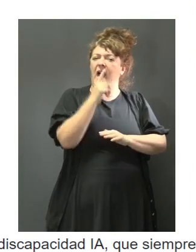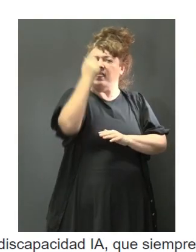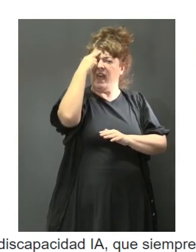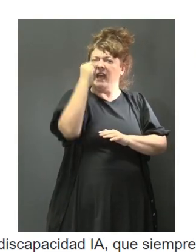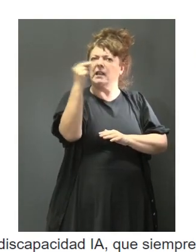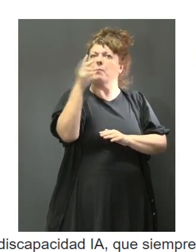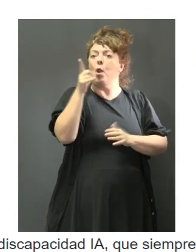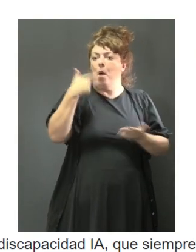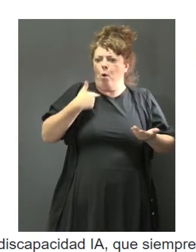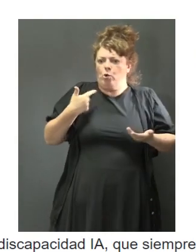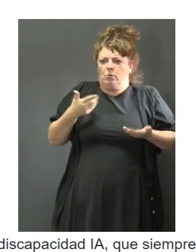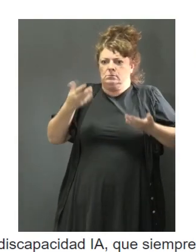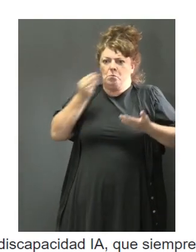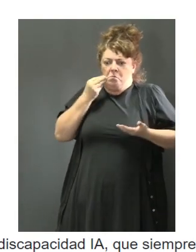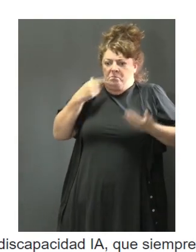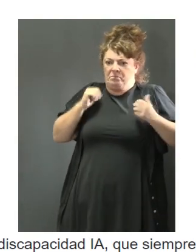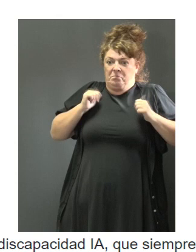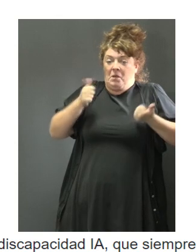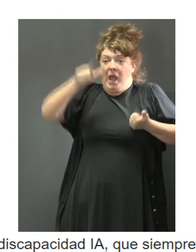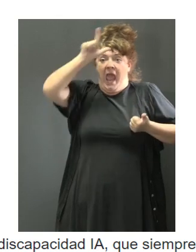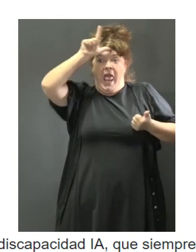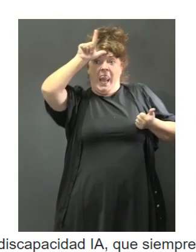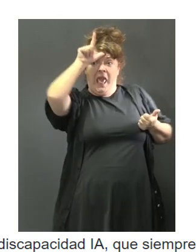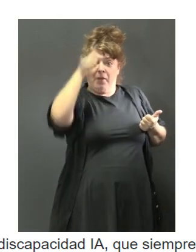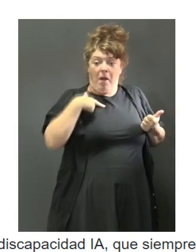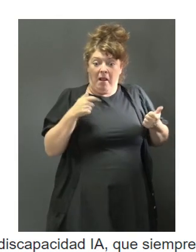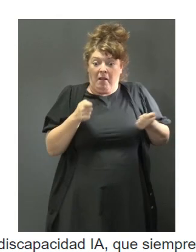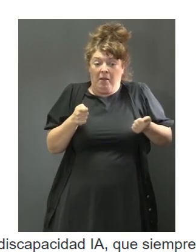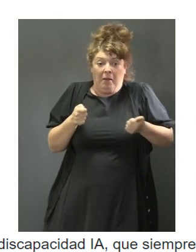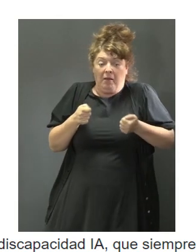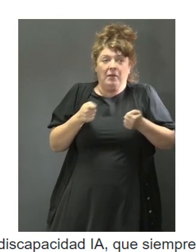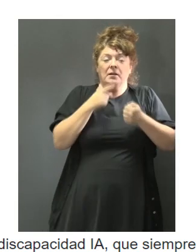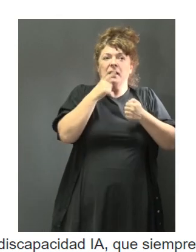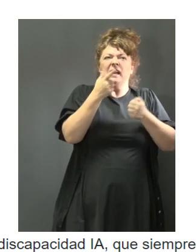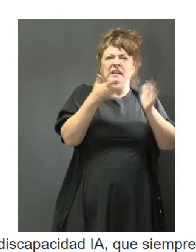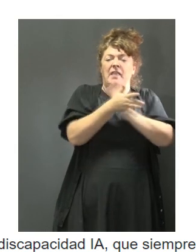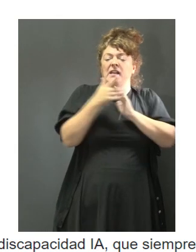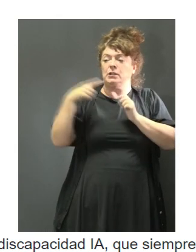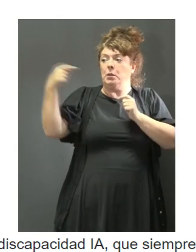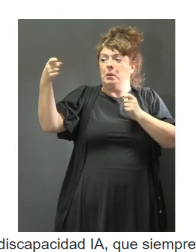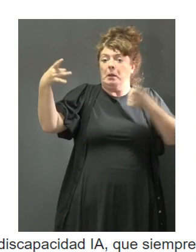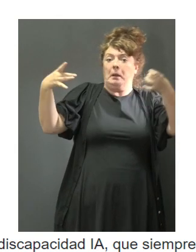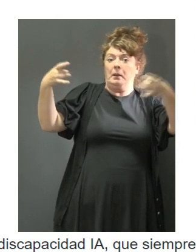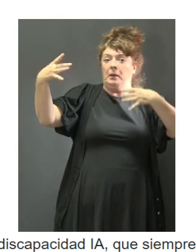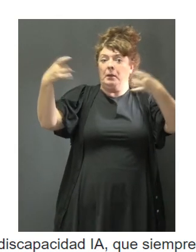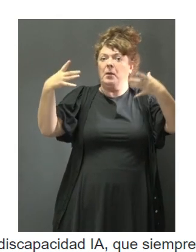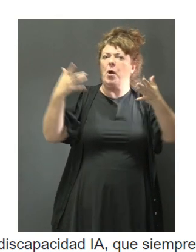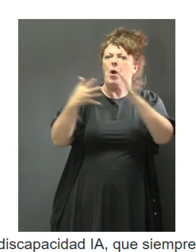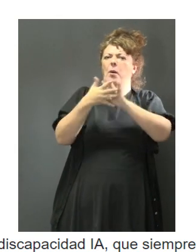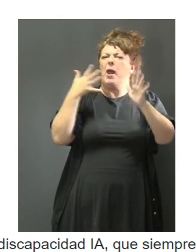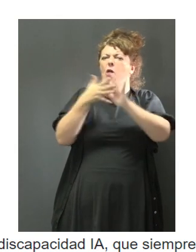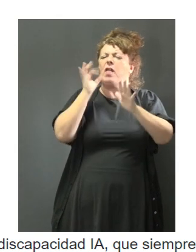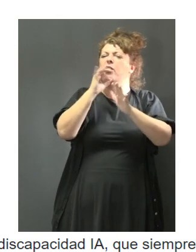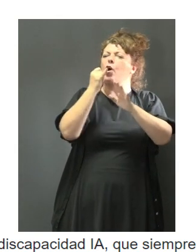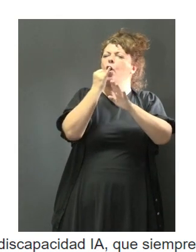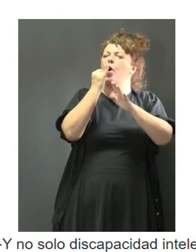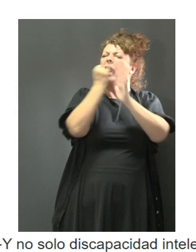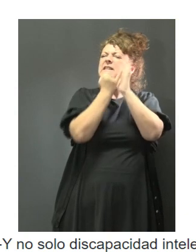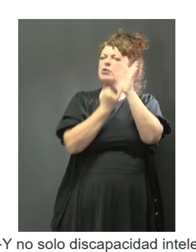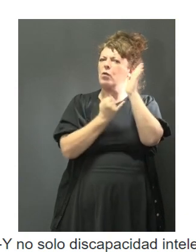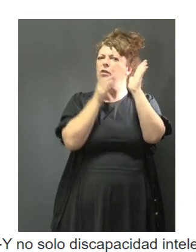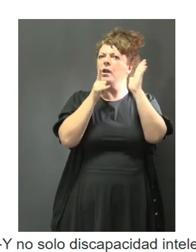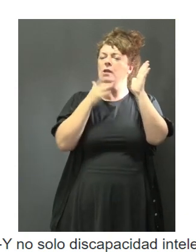no muy experimentado y que necesite una velocidad a la que aparece la estimulación relevante o las instrucciones, que pueda